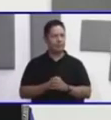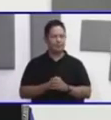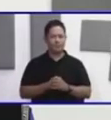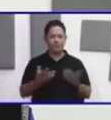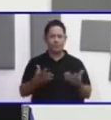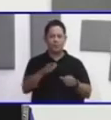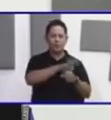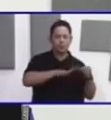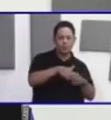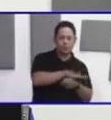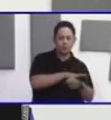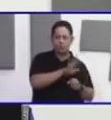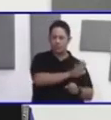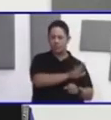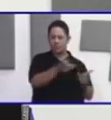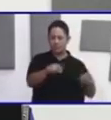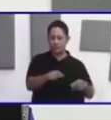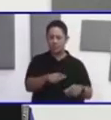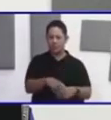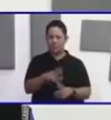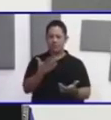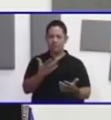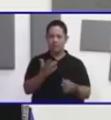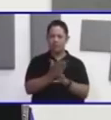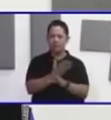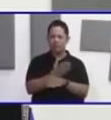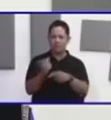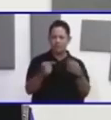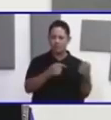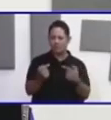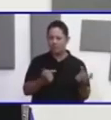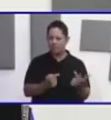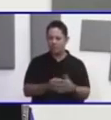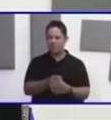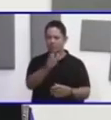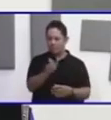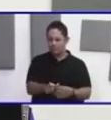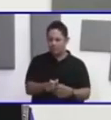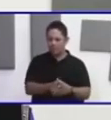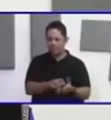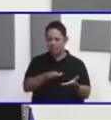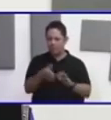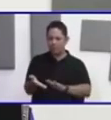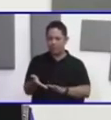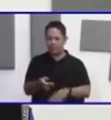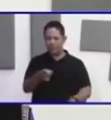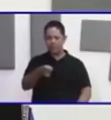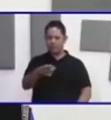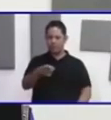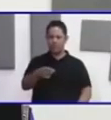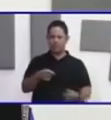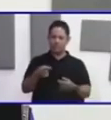sector de la Sagrada Familia, donde un ciudadano fallece por arma de fuego,